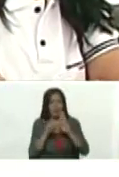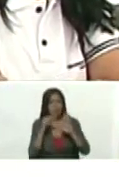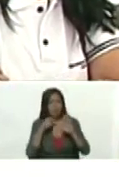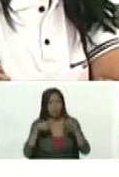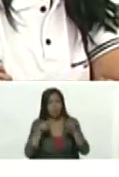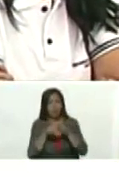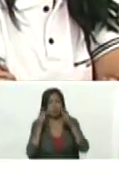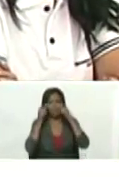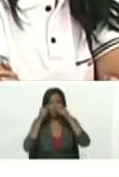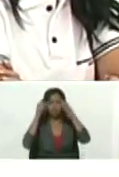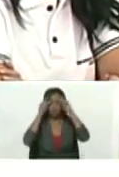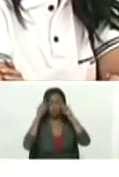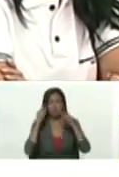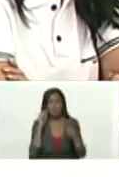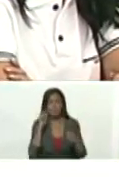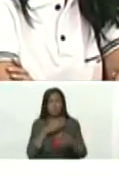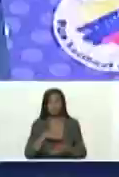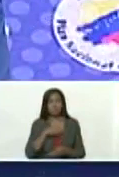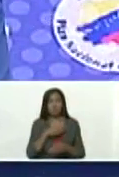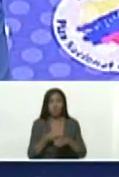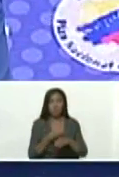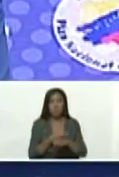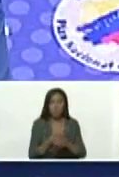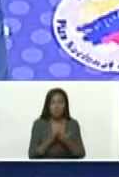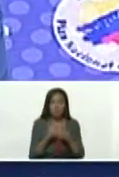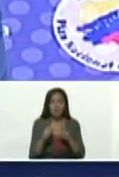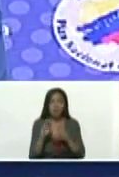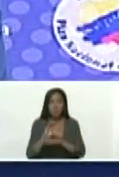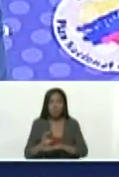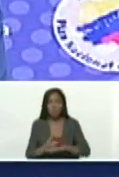de un gobierno liberal es cuidar de todos,